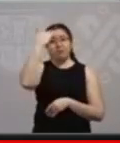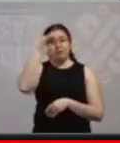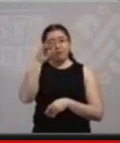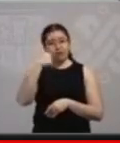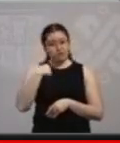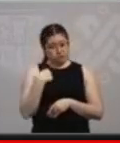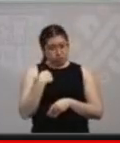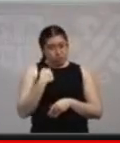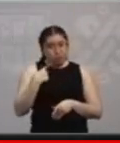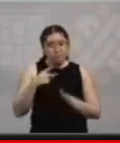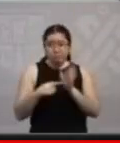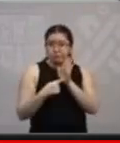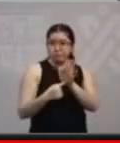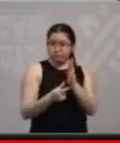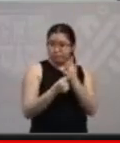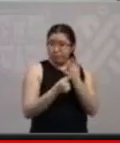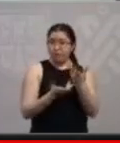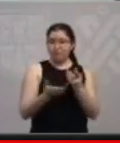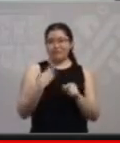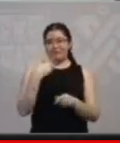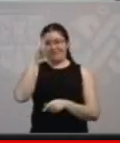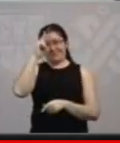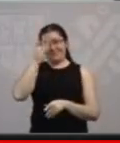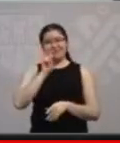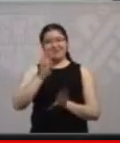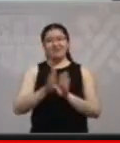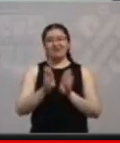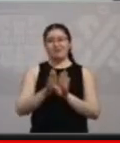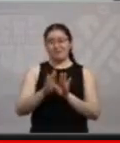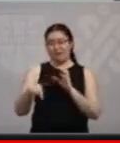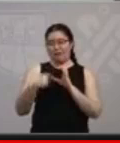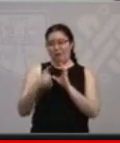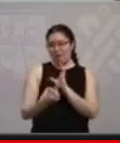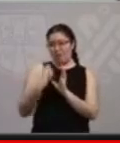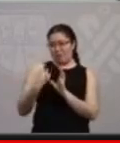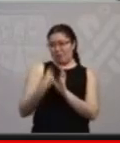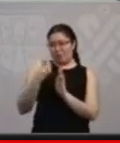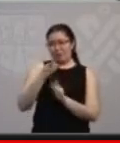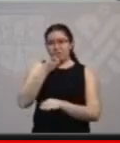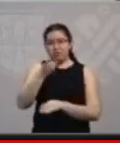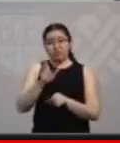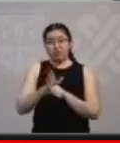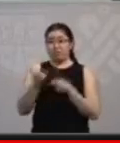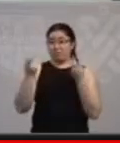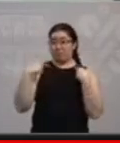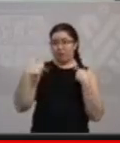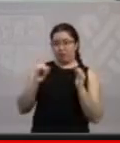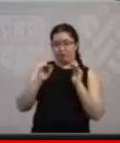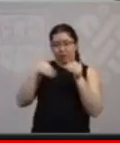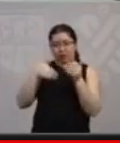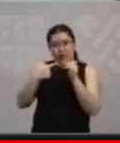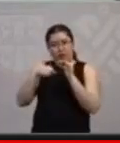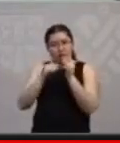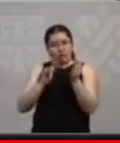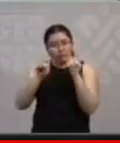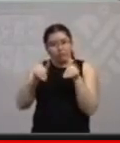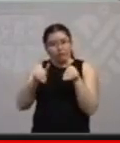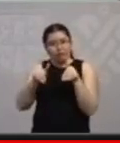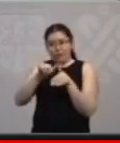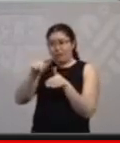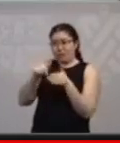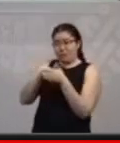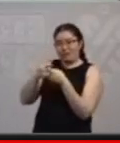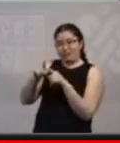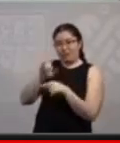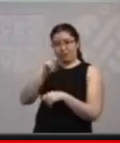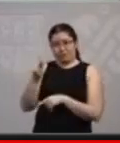Más que, pues, ya ven, cuando uno abre el correo electrónico que le pone, a veces le llegan correos que dicen, una persona trató de entrar a tu correo desde